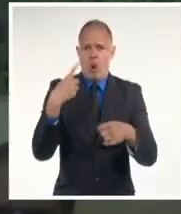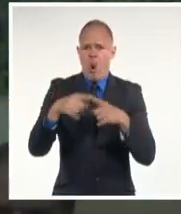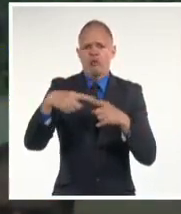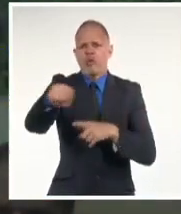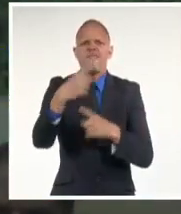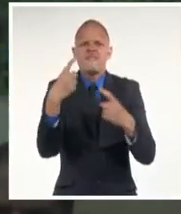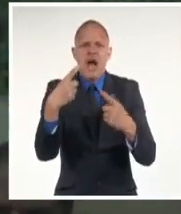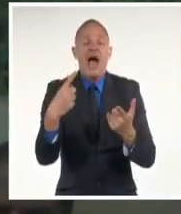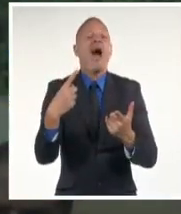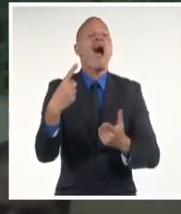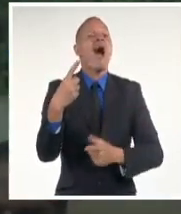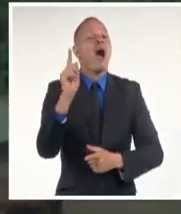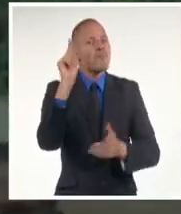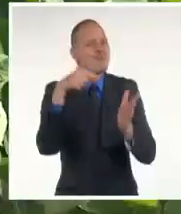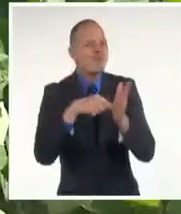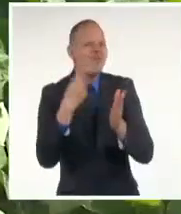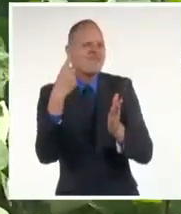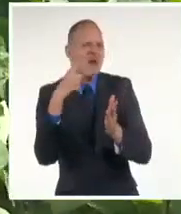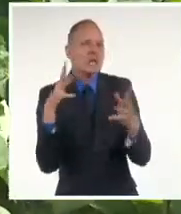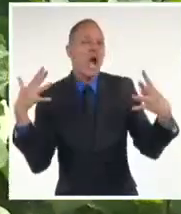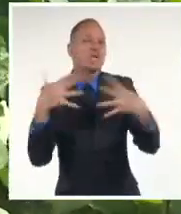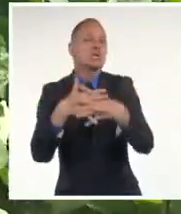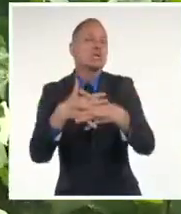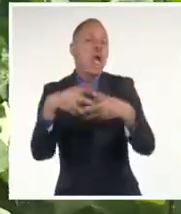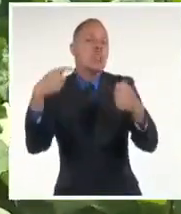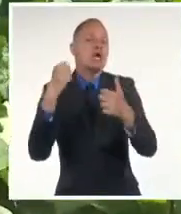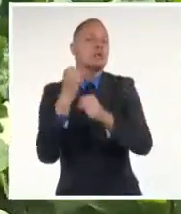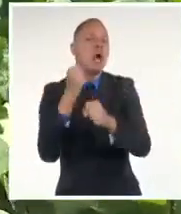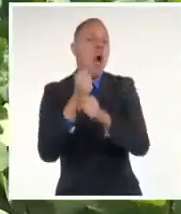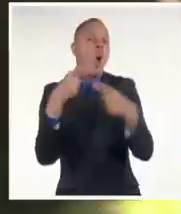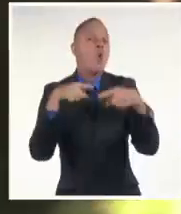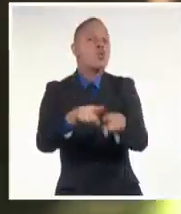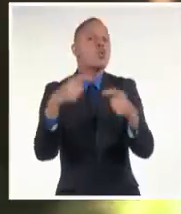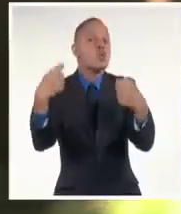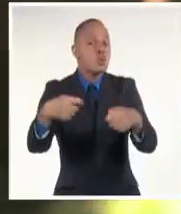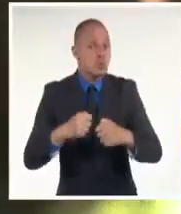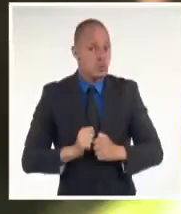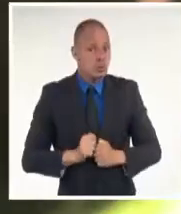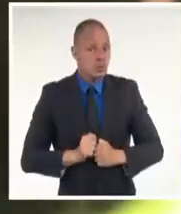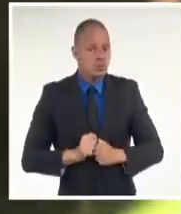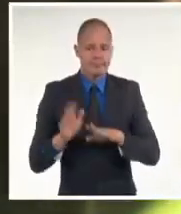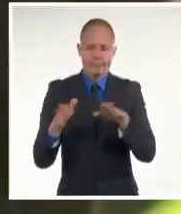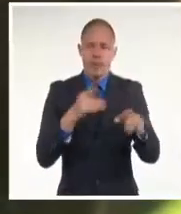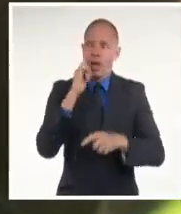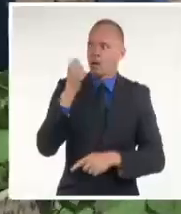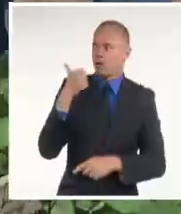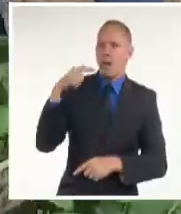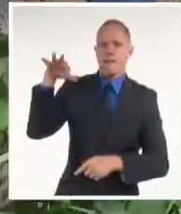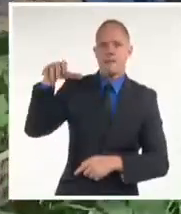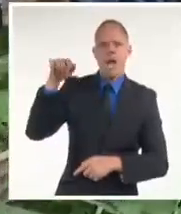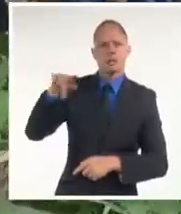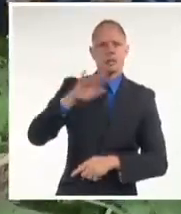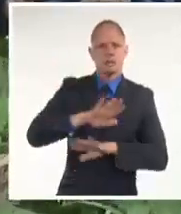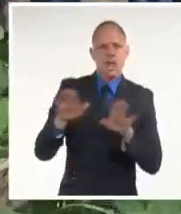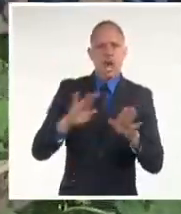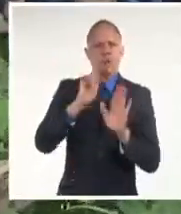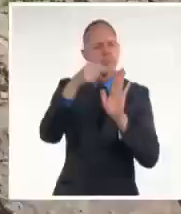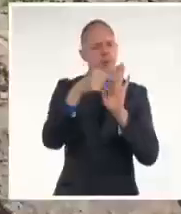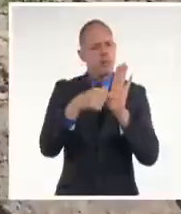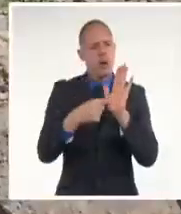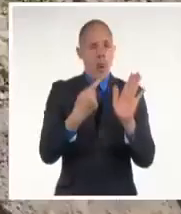La intención, la unidad con los campesinos. En Pinar del Río, como parte de la estrategia de implementación del paquete de medidas